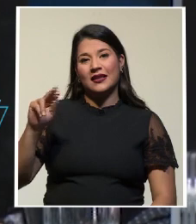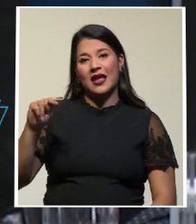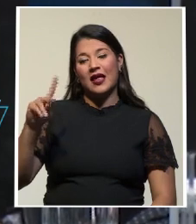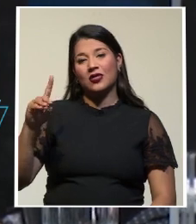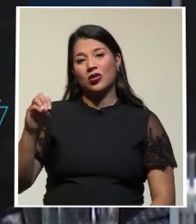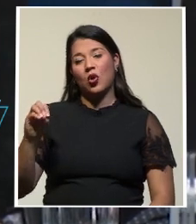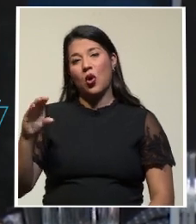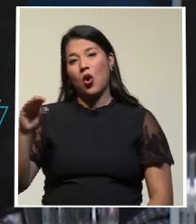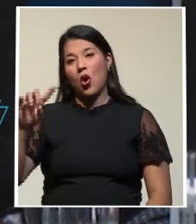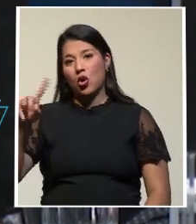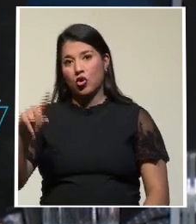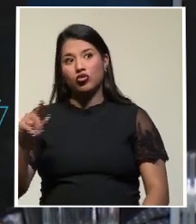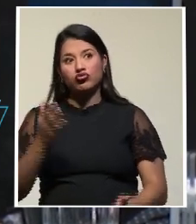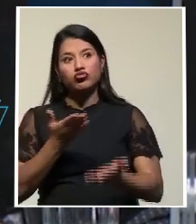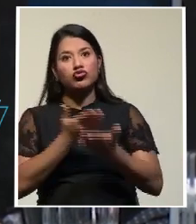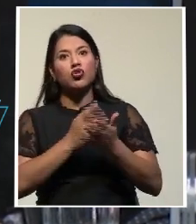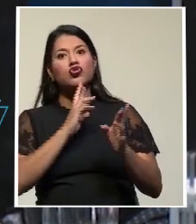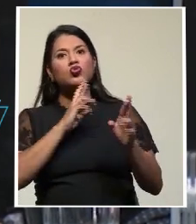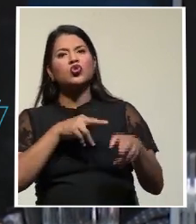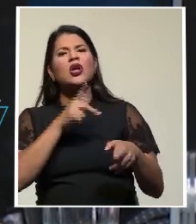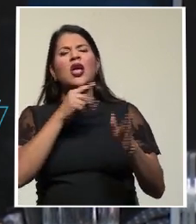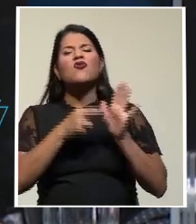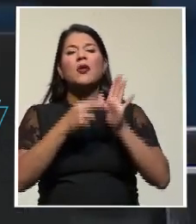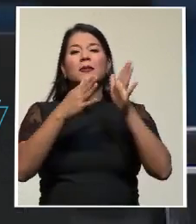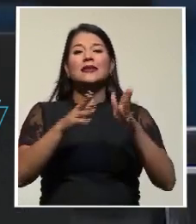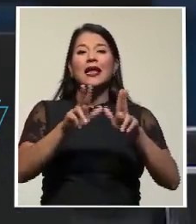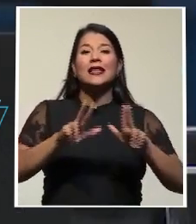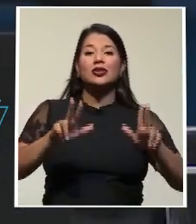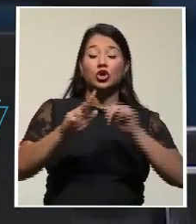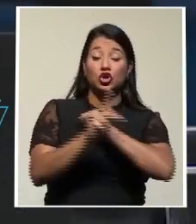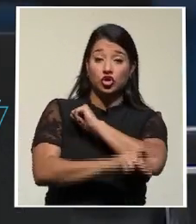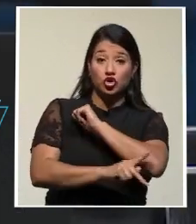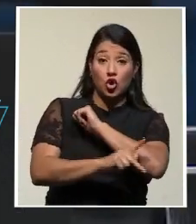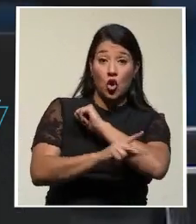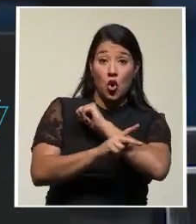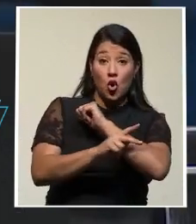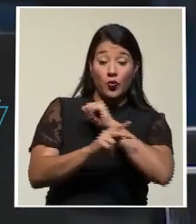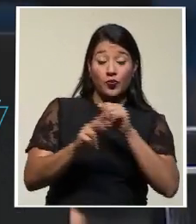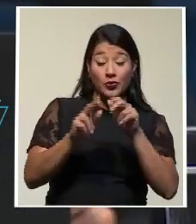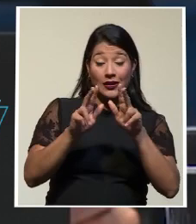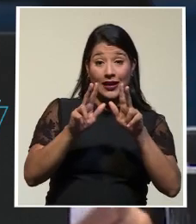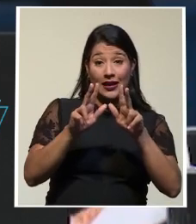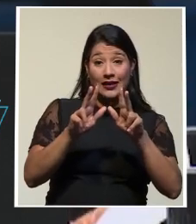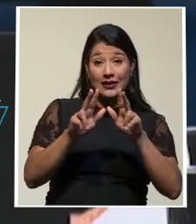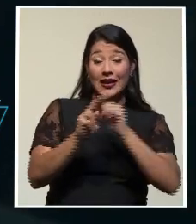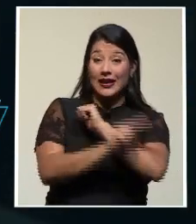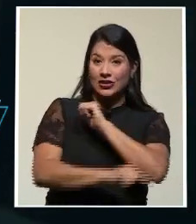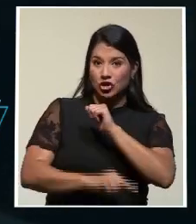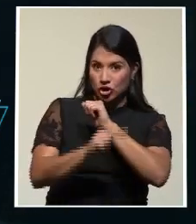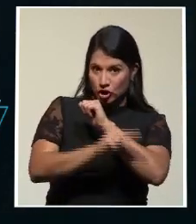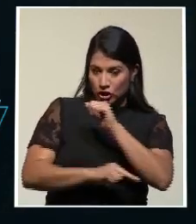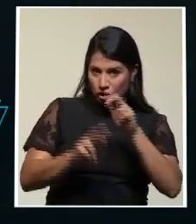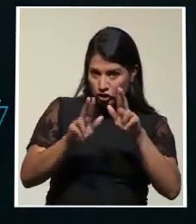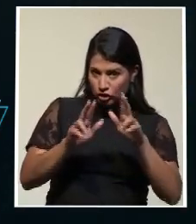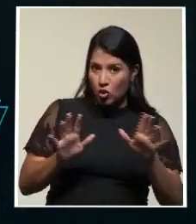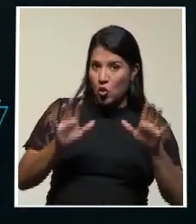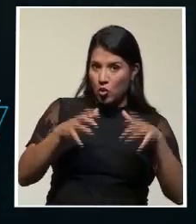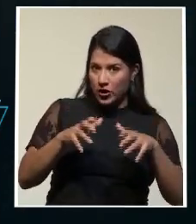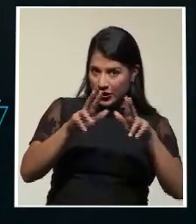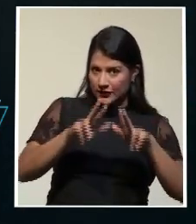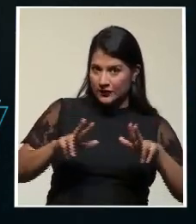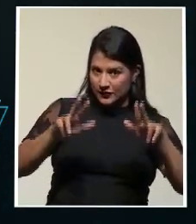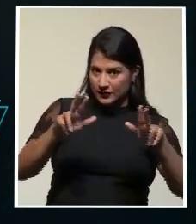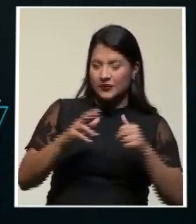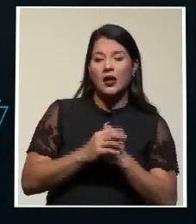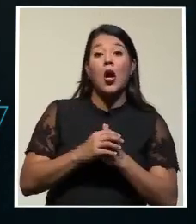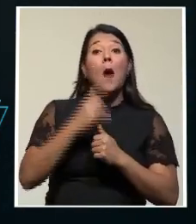de las Naciones Unidas para la independencia de los magistrados y abogados sobre las acusaciones que hizo Emilia Navas, exfiscal general de la